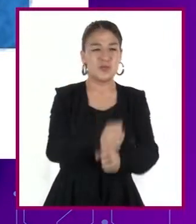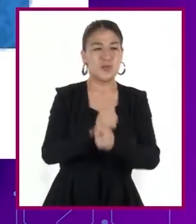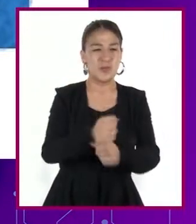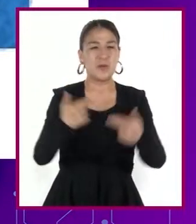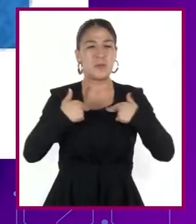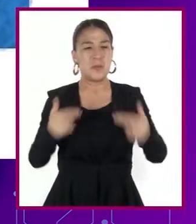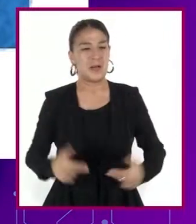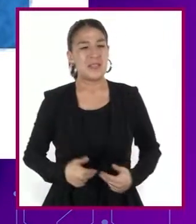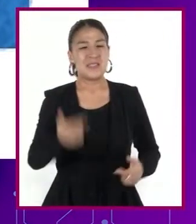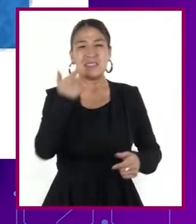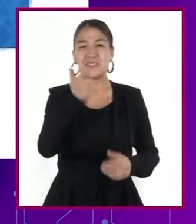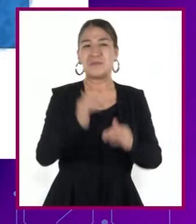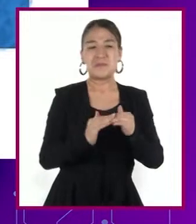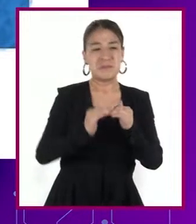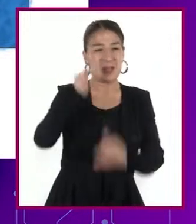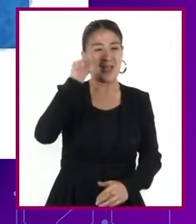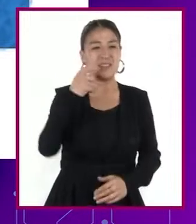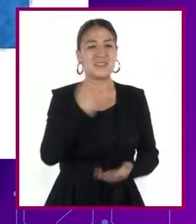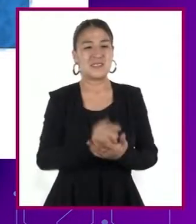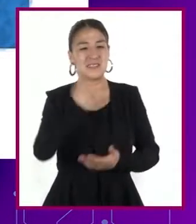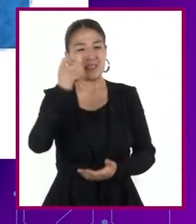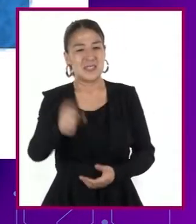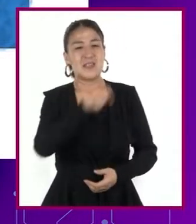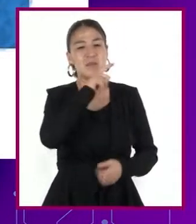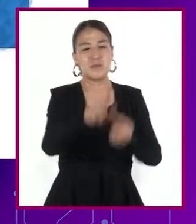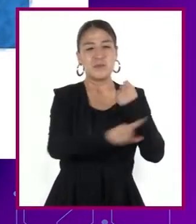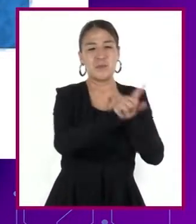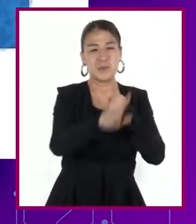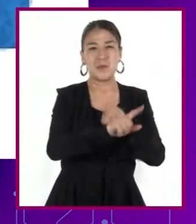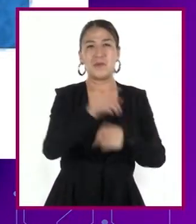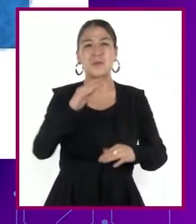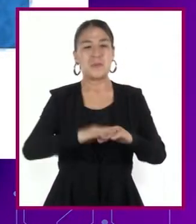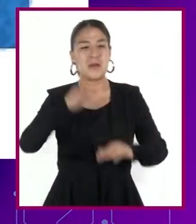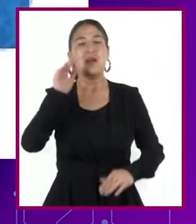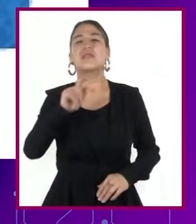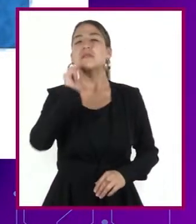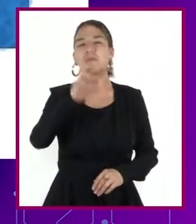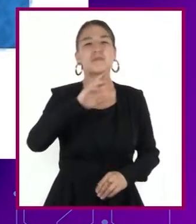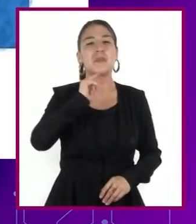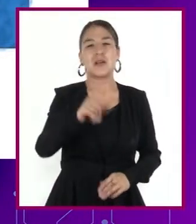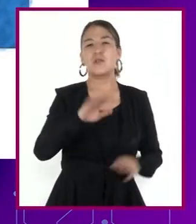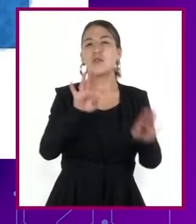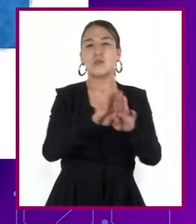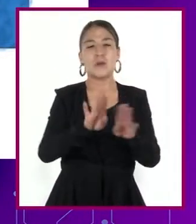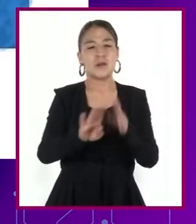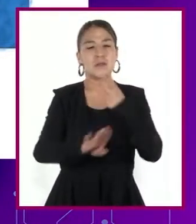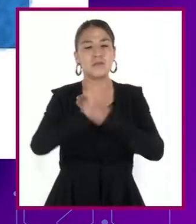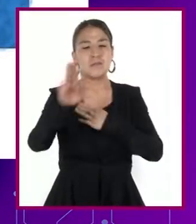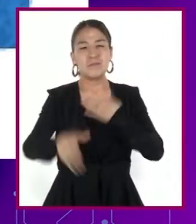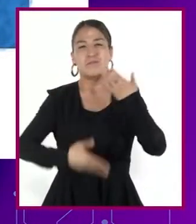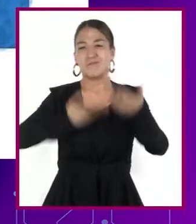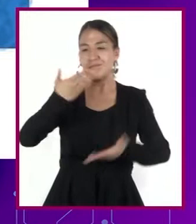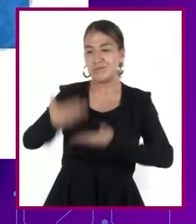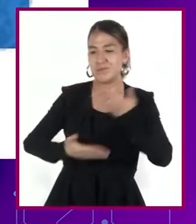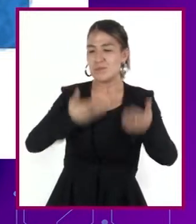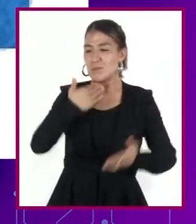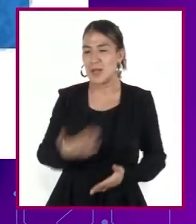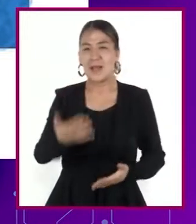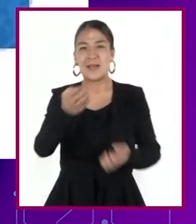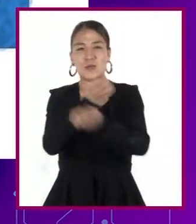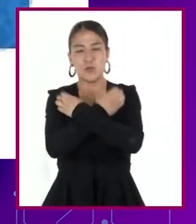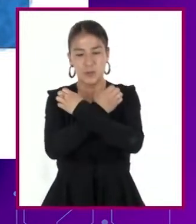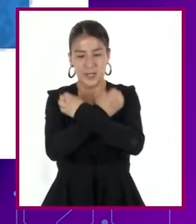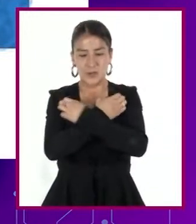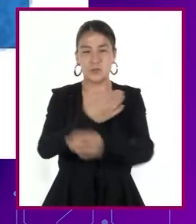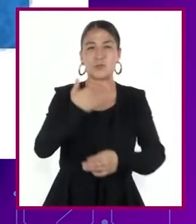los enormes costos económicos y las secuelas de los conflictos, lo mejor es prevenirlos usando la diplomacia, los buenos modales y